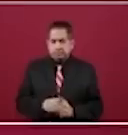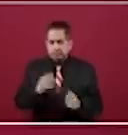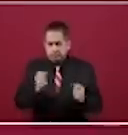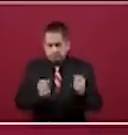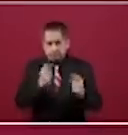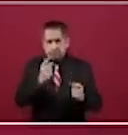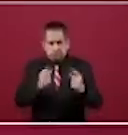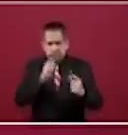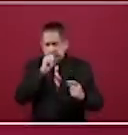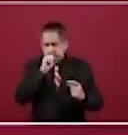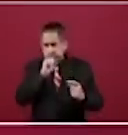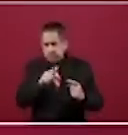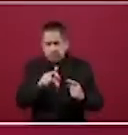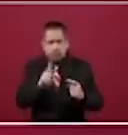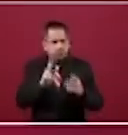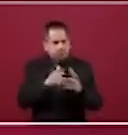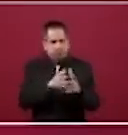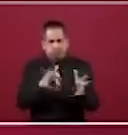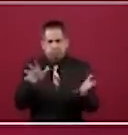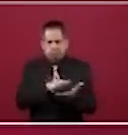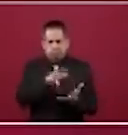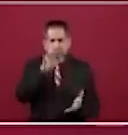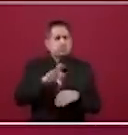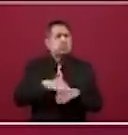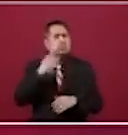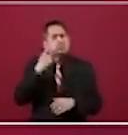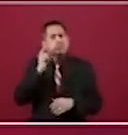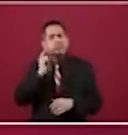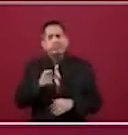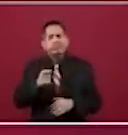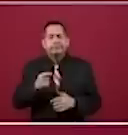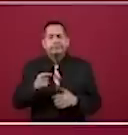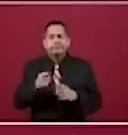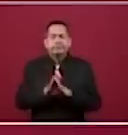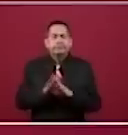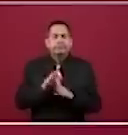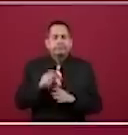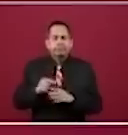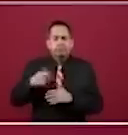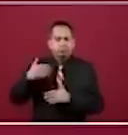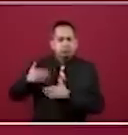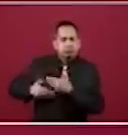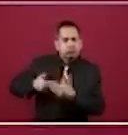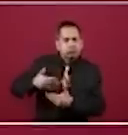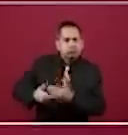algunos otros también, pero en general, y además porque fue esto